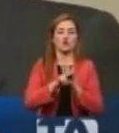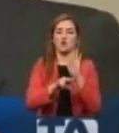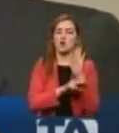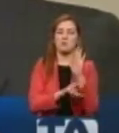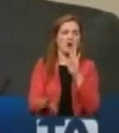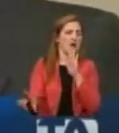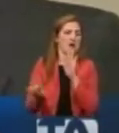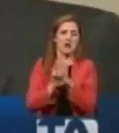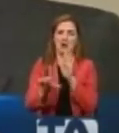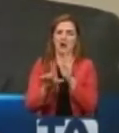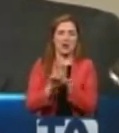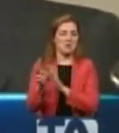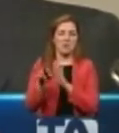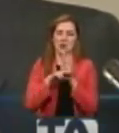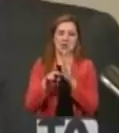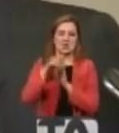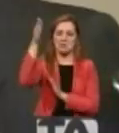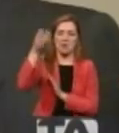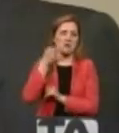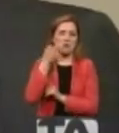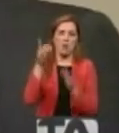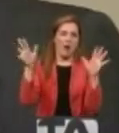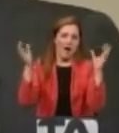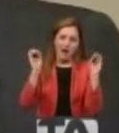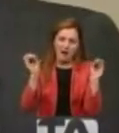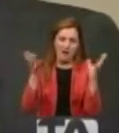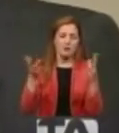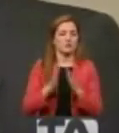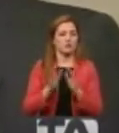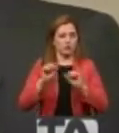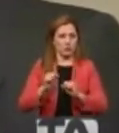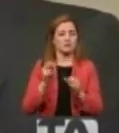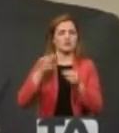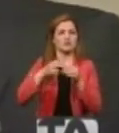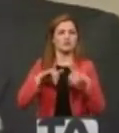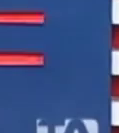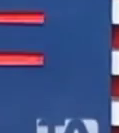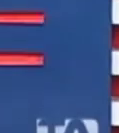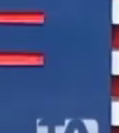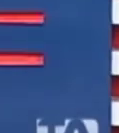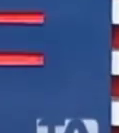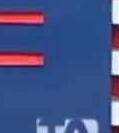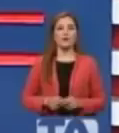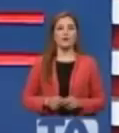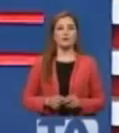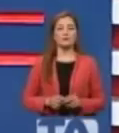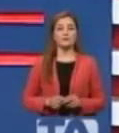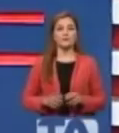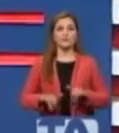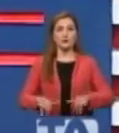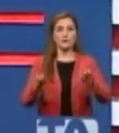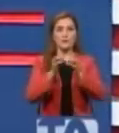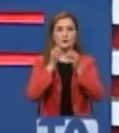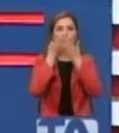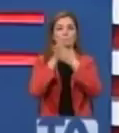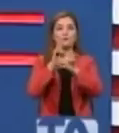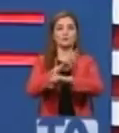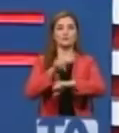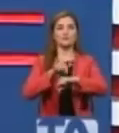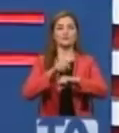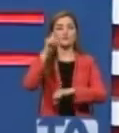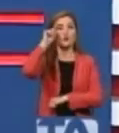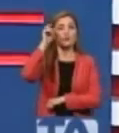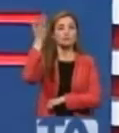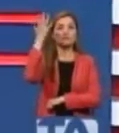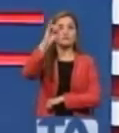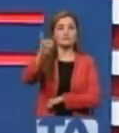reglamento el requisito de la estatura para exigir en esta postulación. ¿Y lo que usted solicita? Seguimos informando. En 24 horas, el sismo del